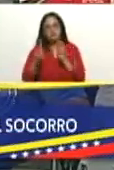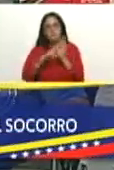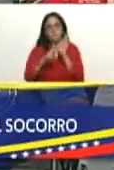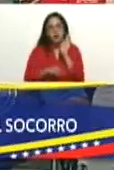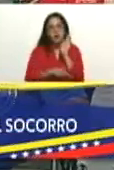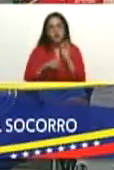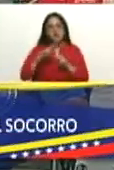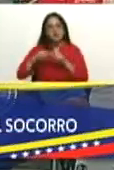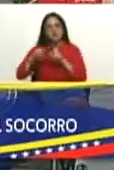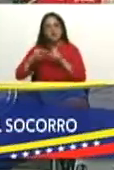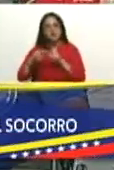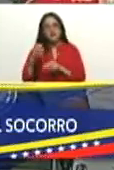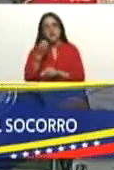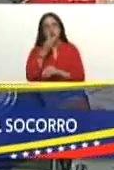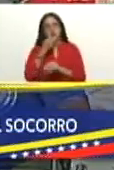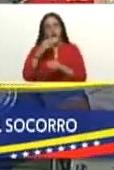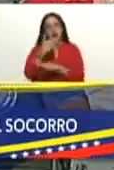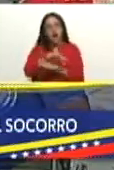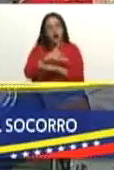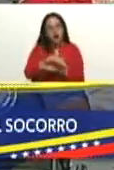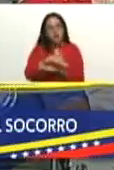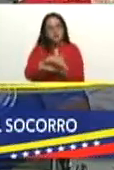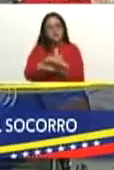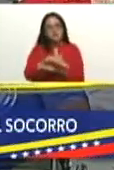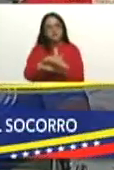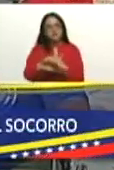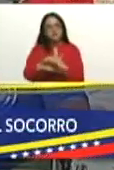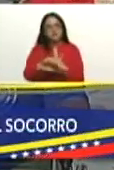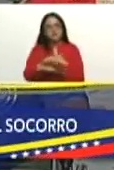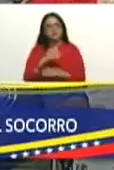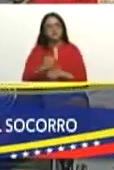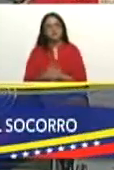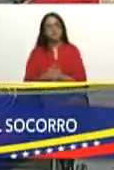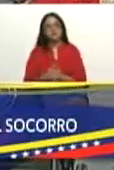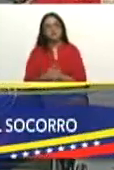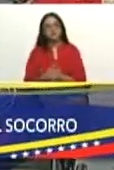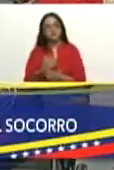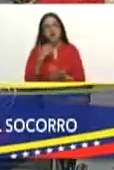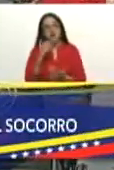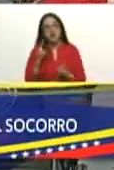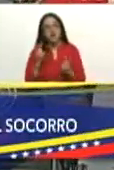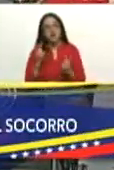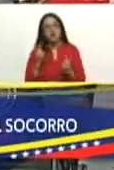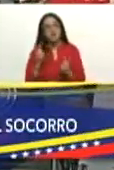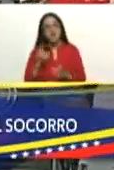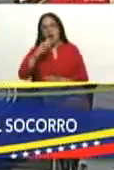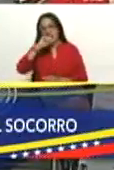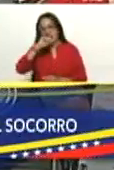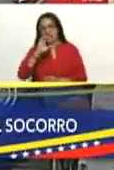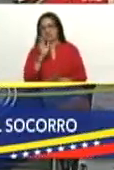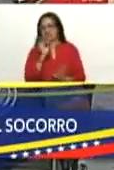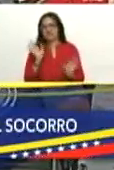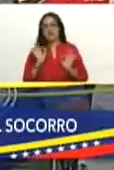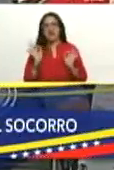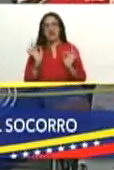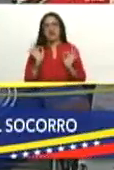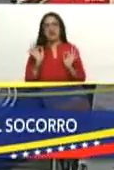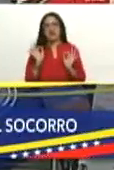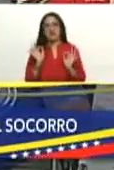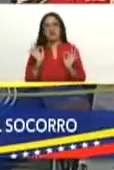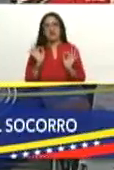niños, con buenas aceras, bueno, algo de verdad no tiene nada que envidiar. Y como usted lo ha dicho, por